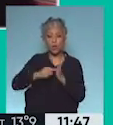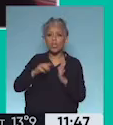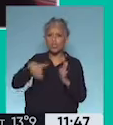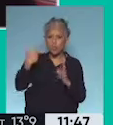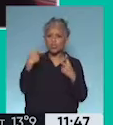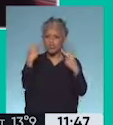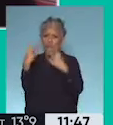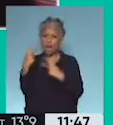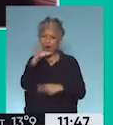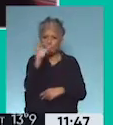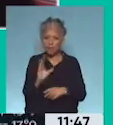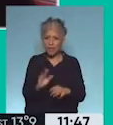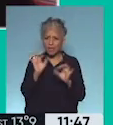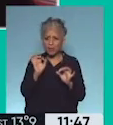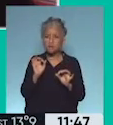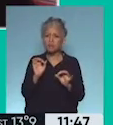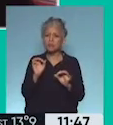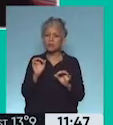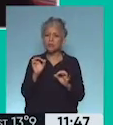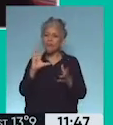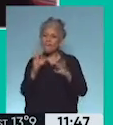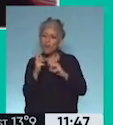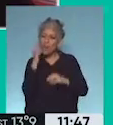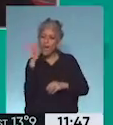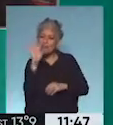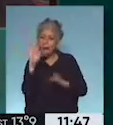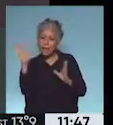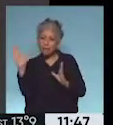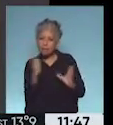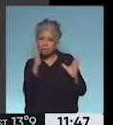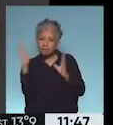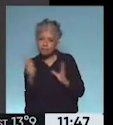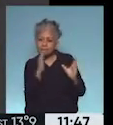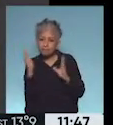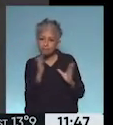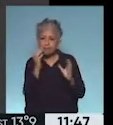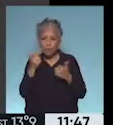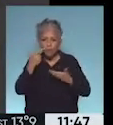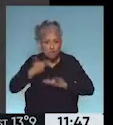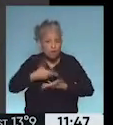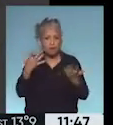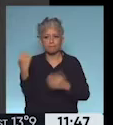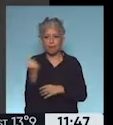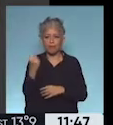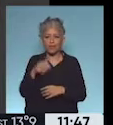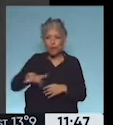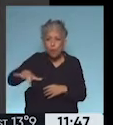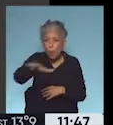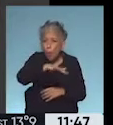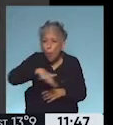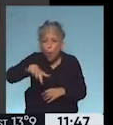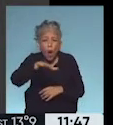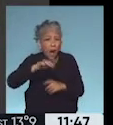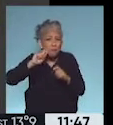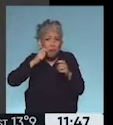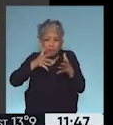país, le dio un tratamiento visual muy impactante a toda esa parte del viaje, en donde esos paisajes cobran